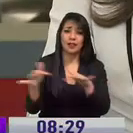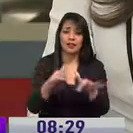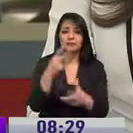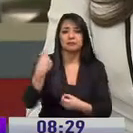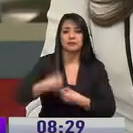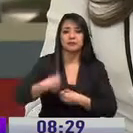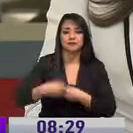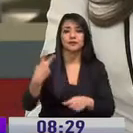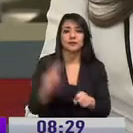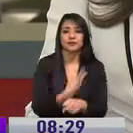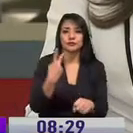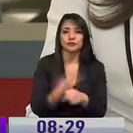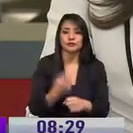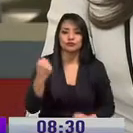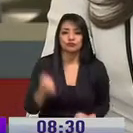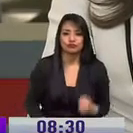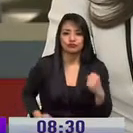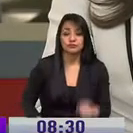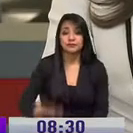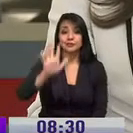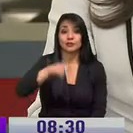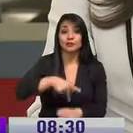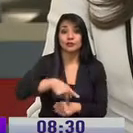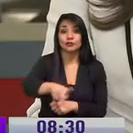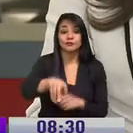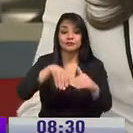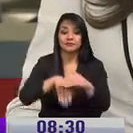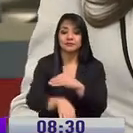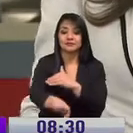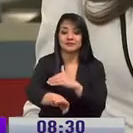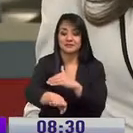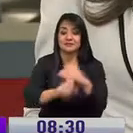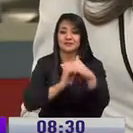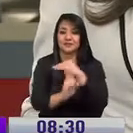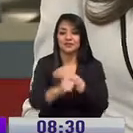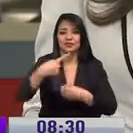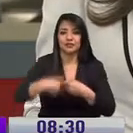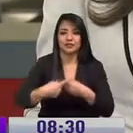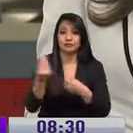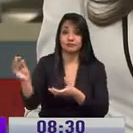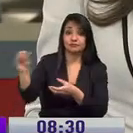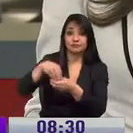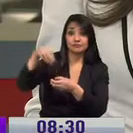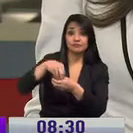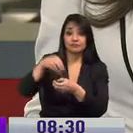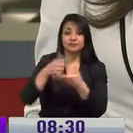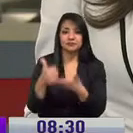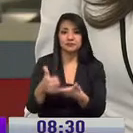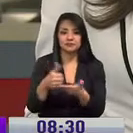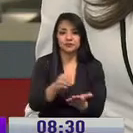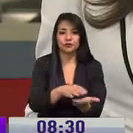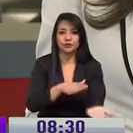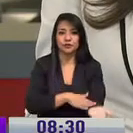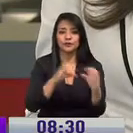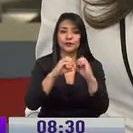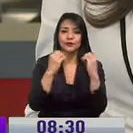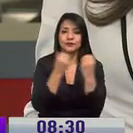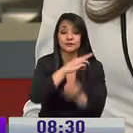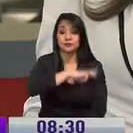por segunda ocasión en una carrera de 5 kilómetros en el túnel del Metro de Quito. Lo recaudado será en beneficio de proyectos del Patronato San